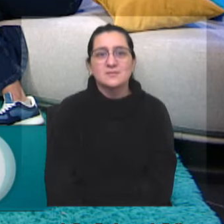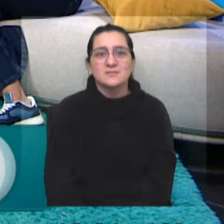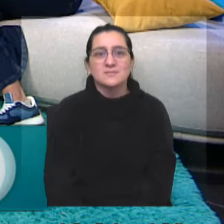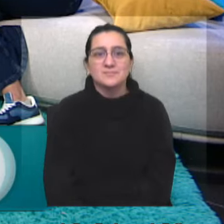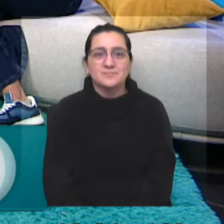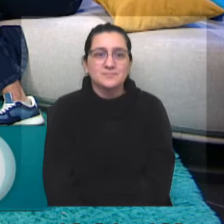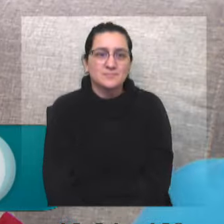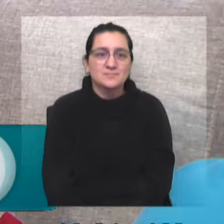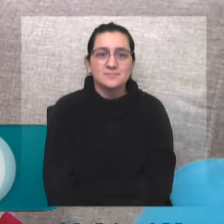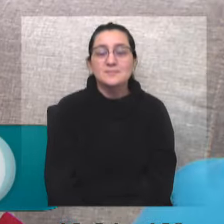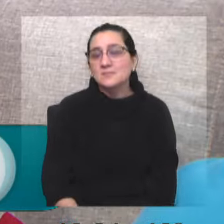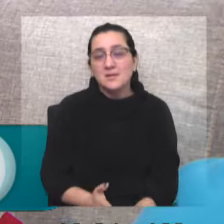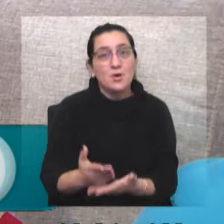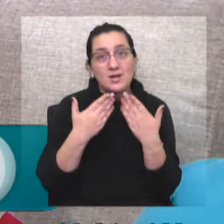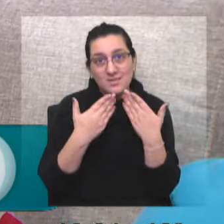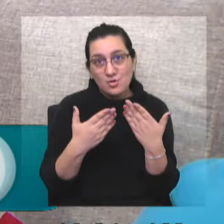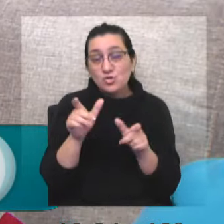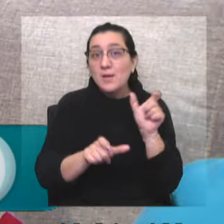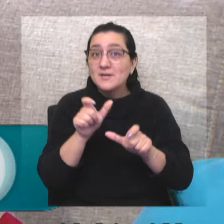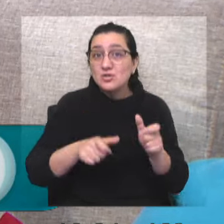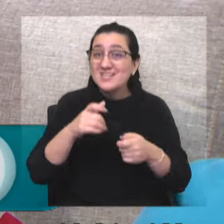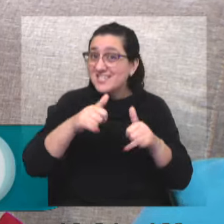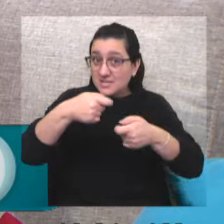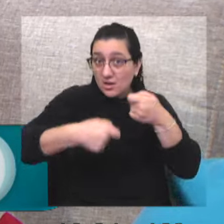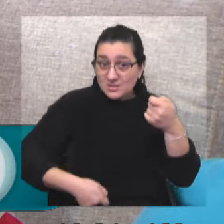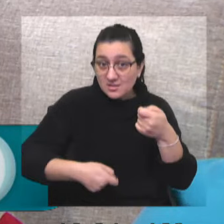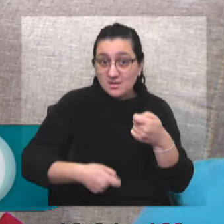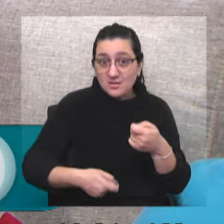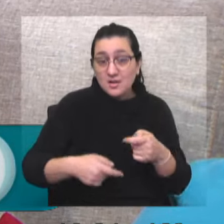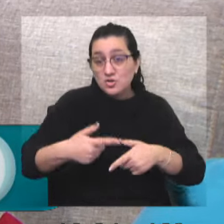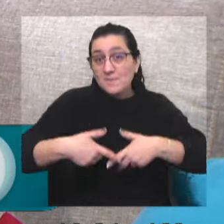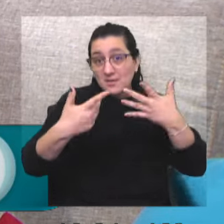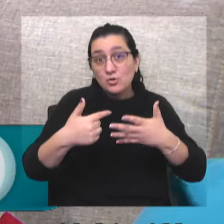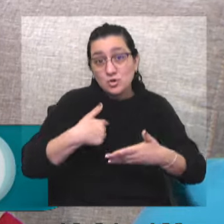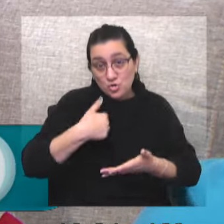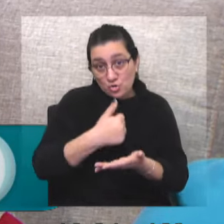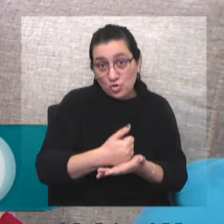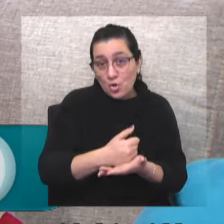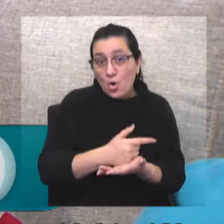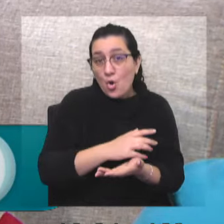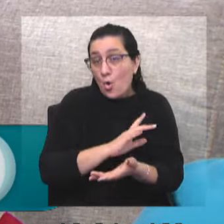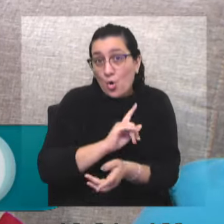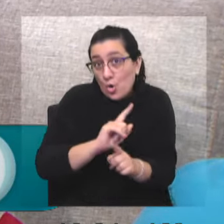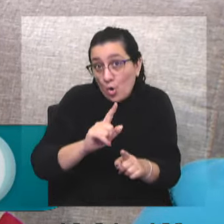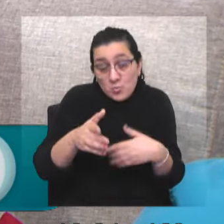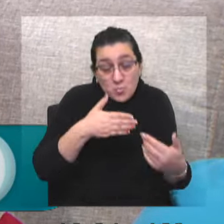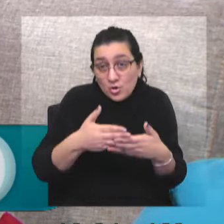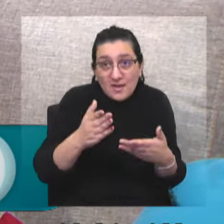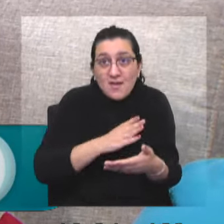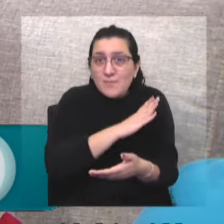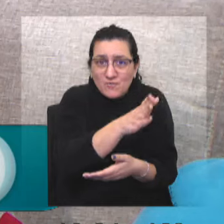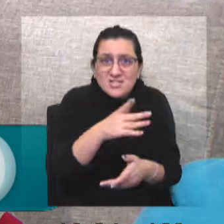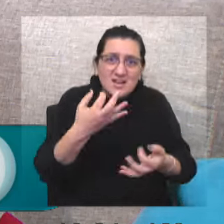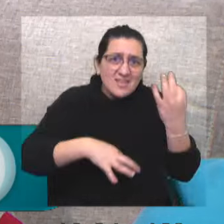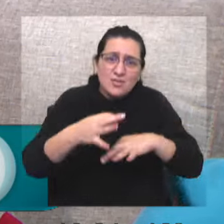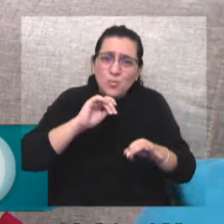lo agradezco profundamente. Todas las personas que han sacado entradas para espectáculos en los que estoy, o otros, vayan mucho al teatro a ver todo lo que puedan. Es una maravilla, es de los